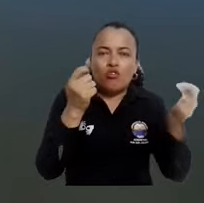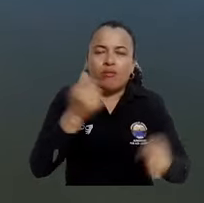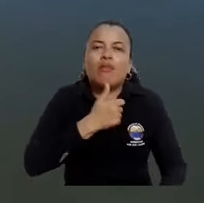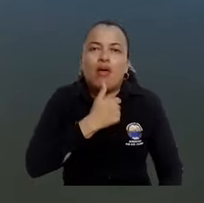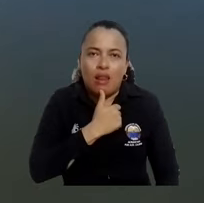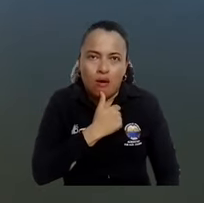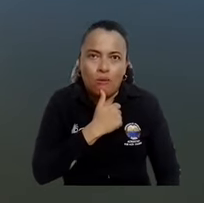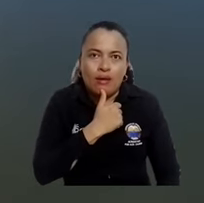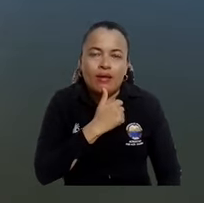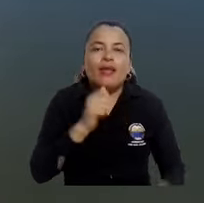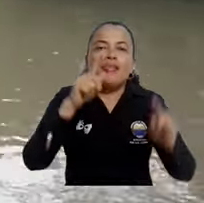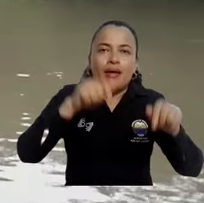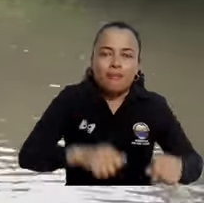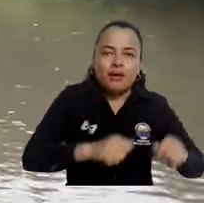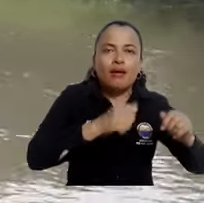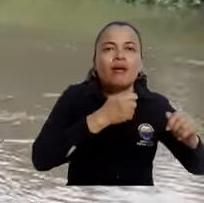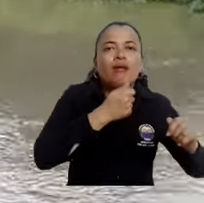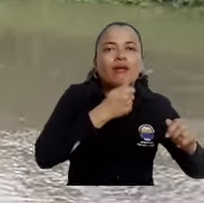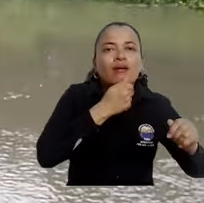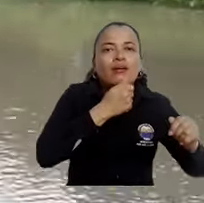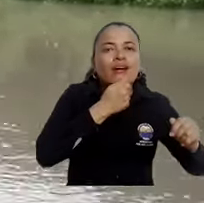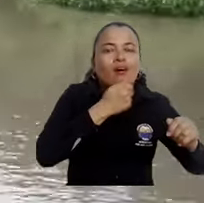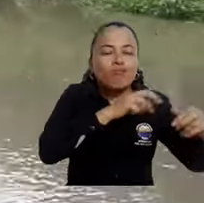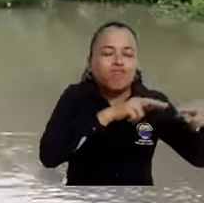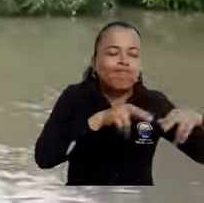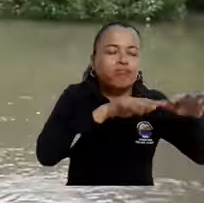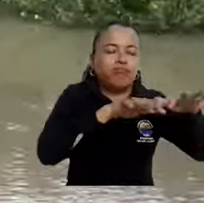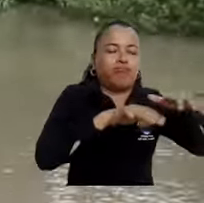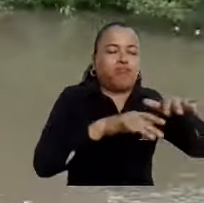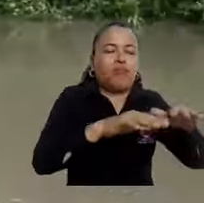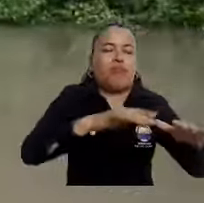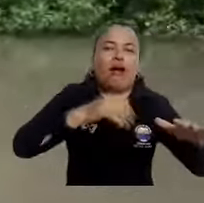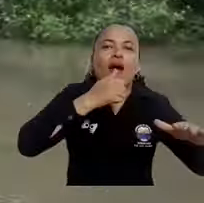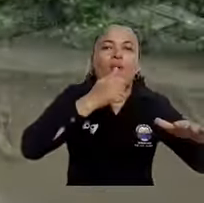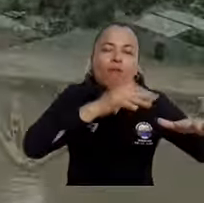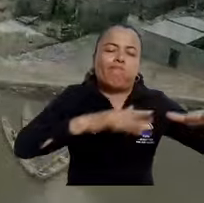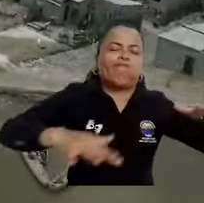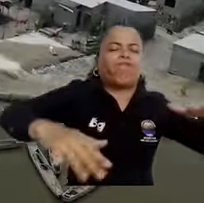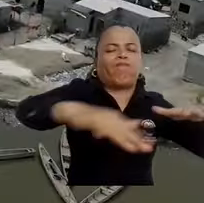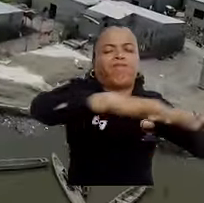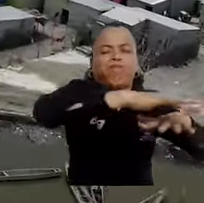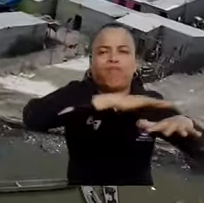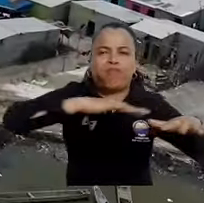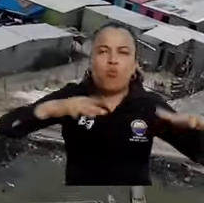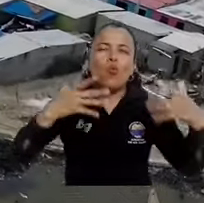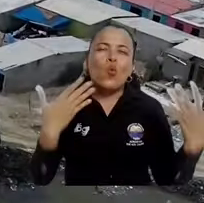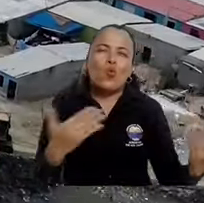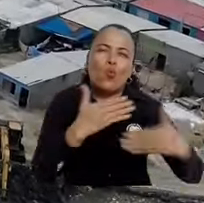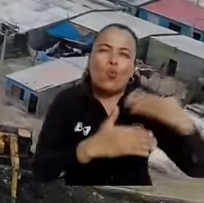el terminado fijo que es la desembocadura de todos esos caudales hasta la Siena Grande Magdalena.